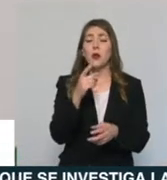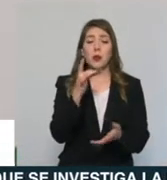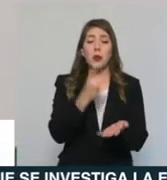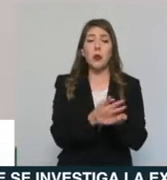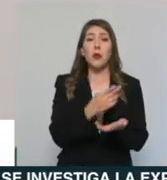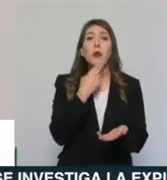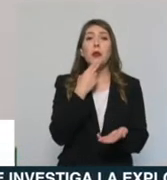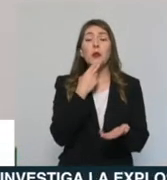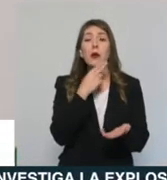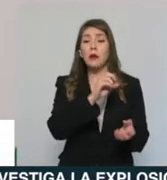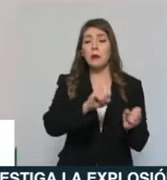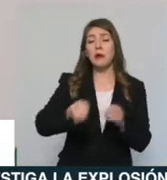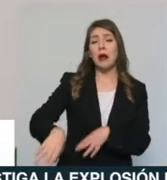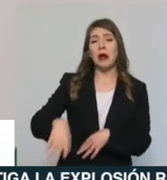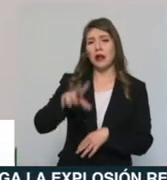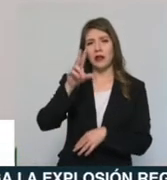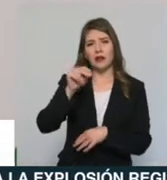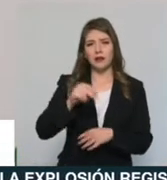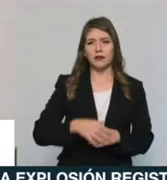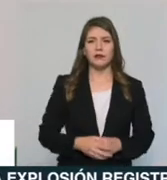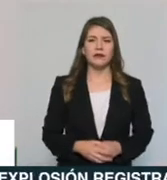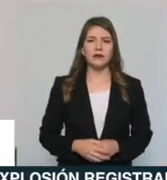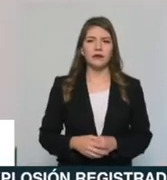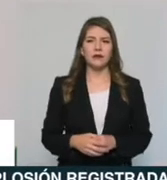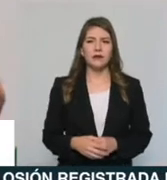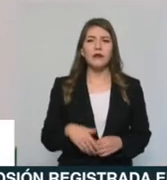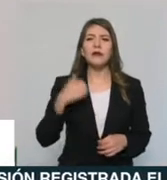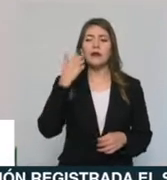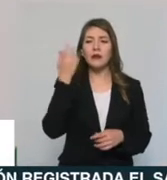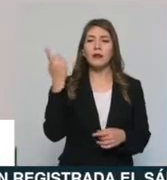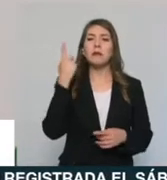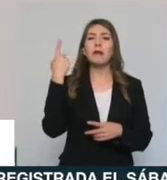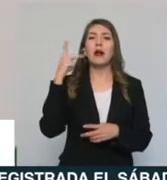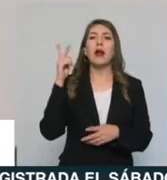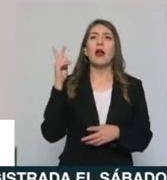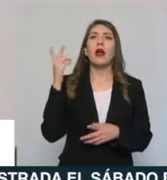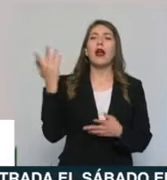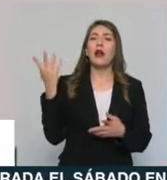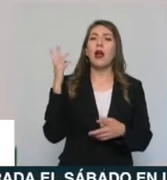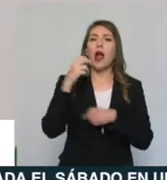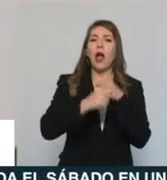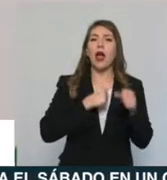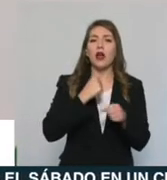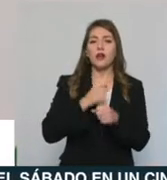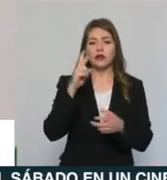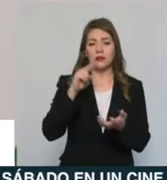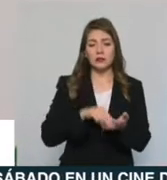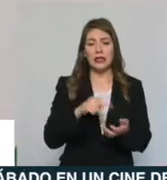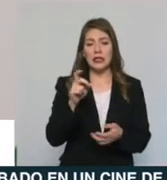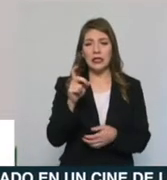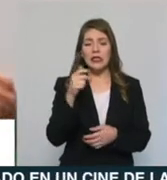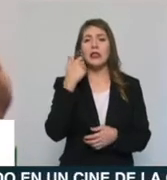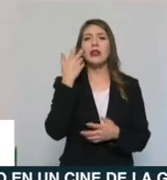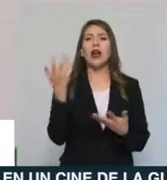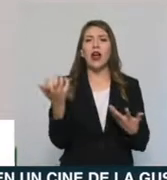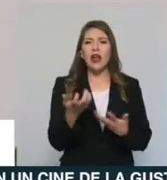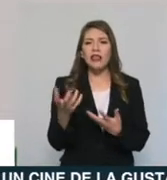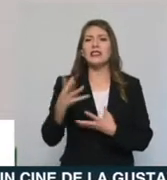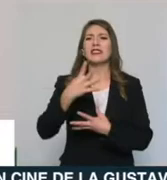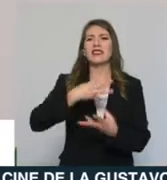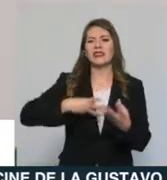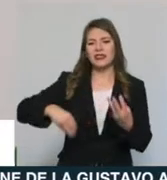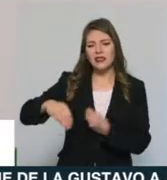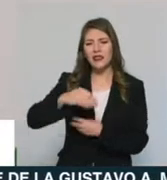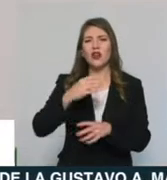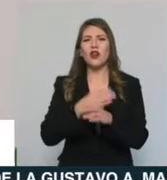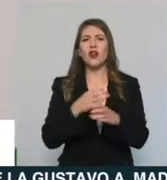2030 tengamos a la Ciudad de México efectivamente aprovechando, revalorando, manejando,